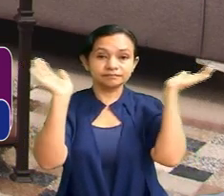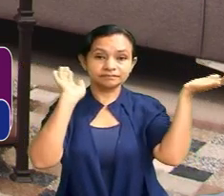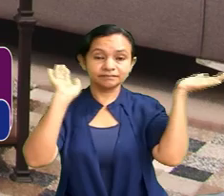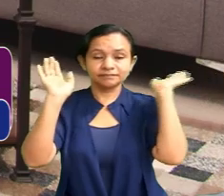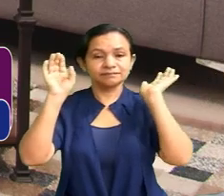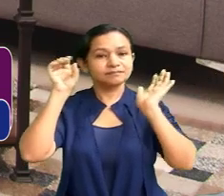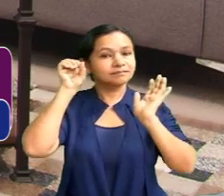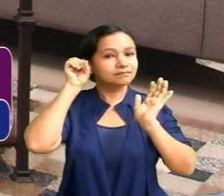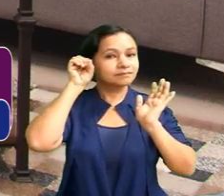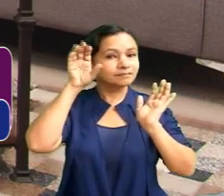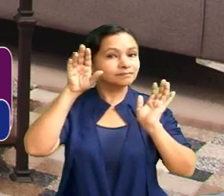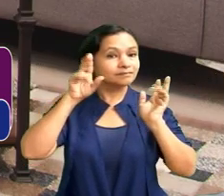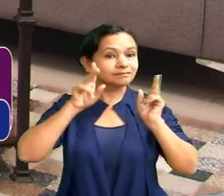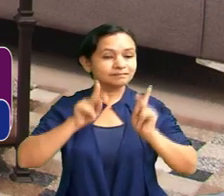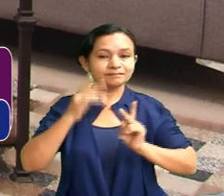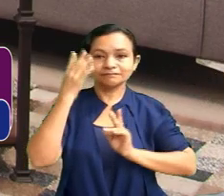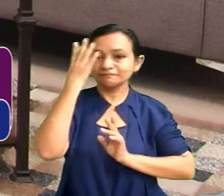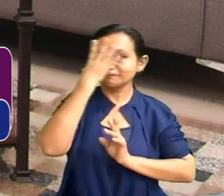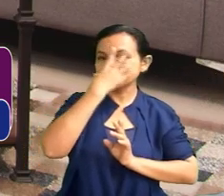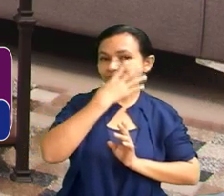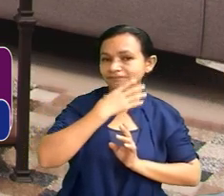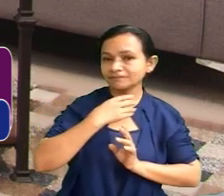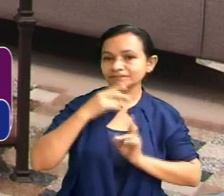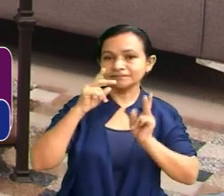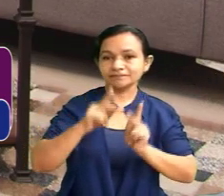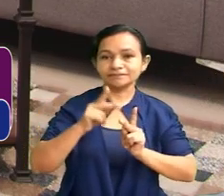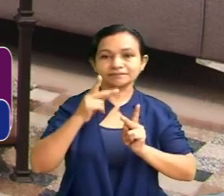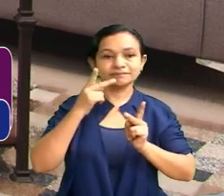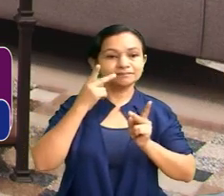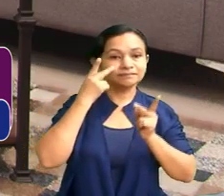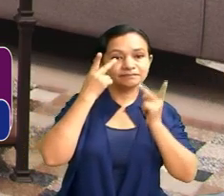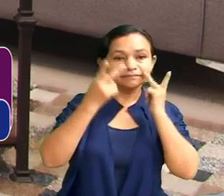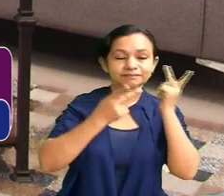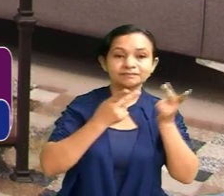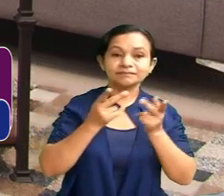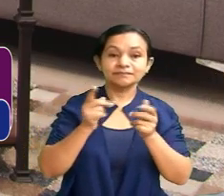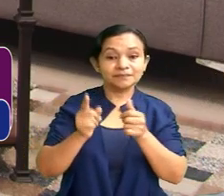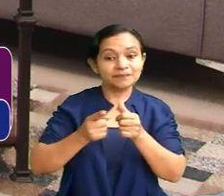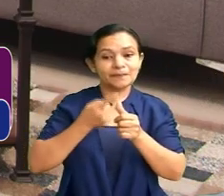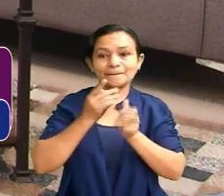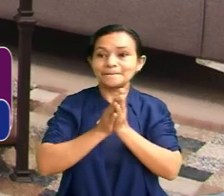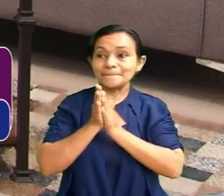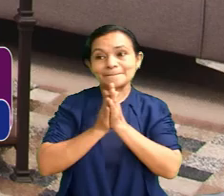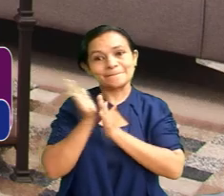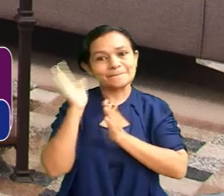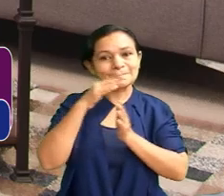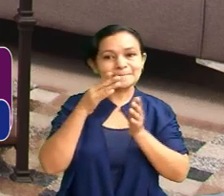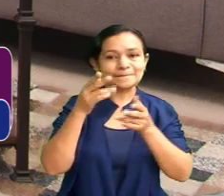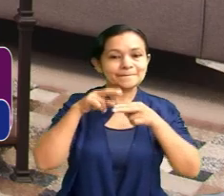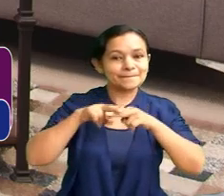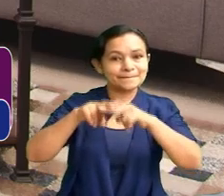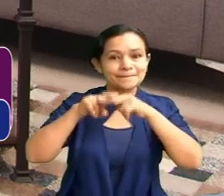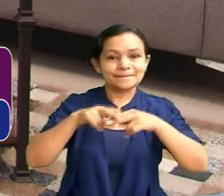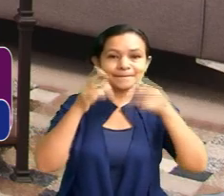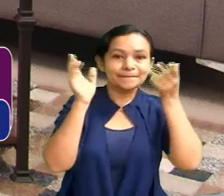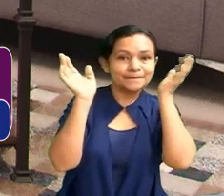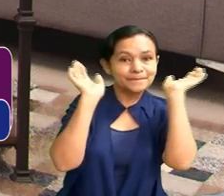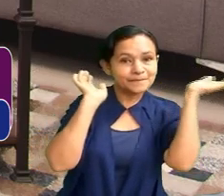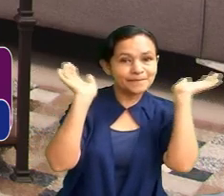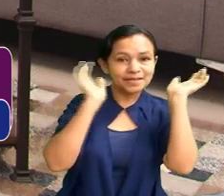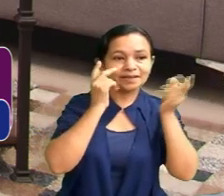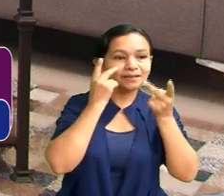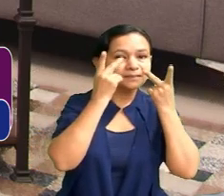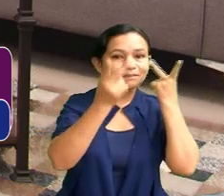turístico que hay que poner lo bonito que cada vez que vos vas a un municipio uno de los primeros lugares donde vas es el parque el mercado de verdad vas a visitar